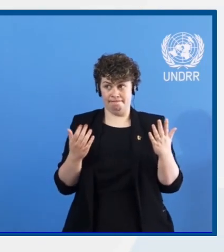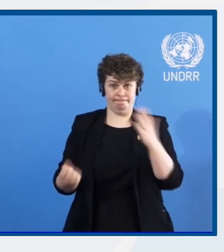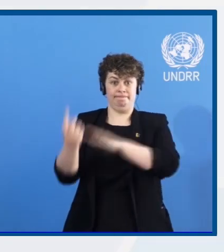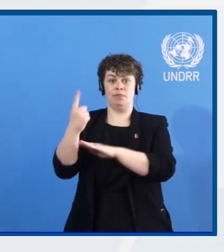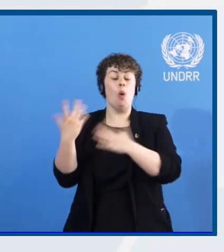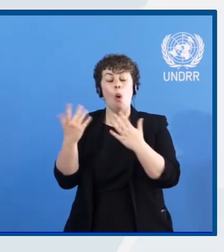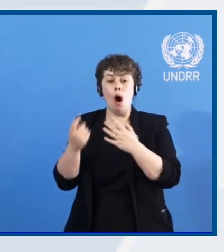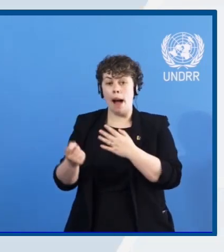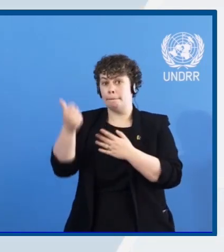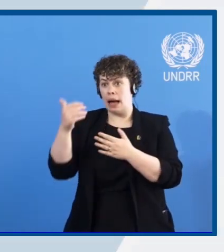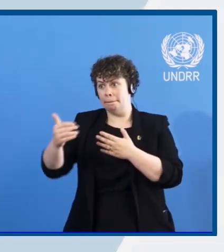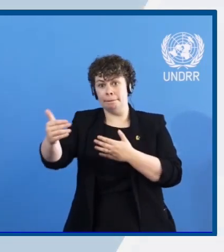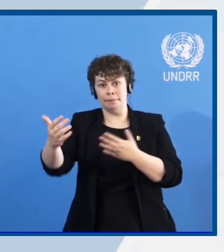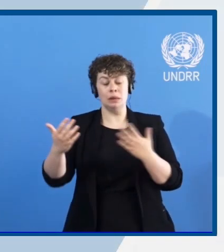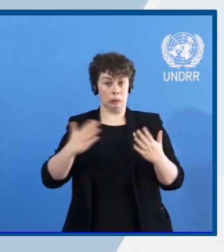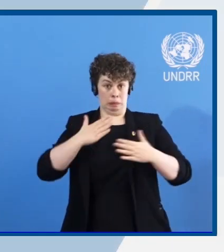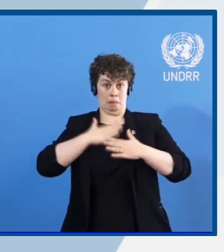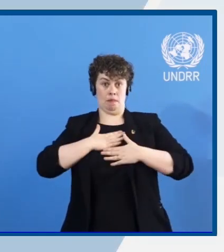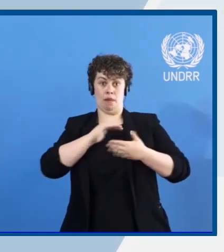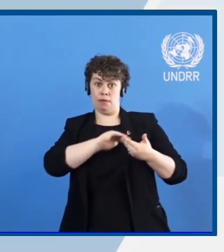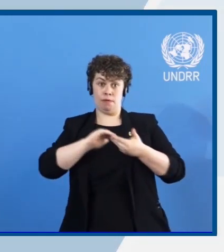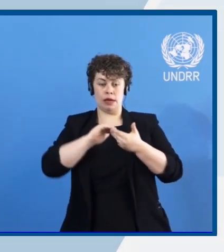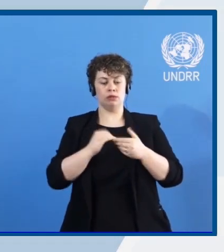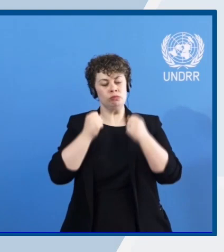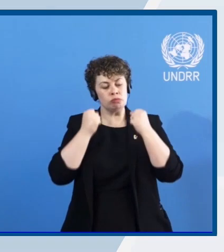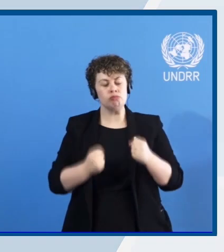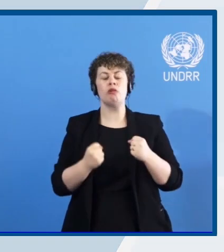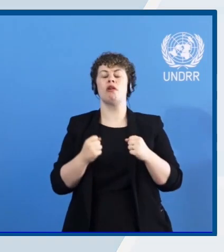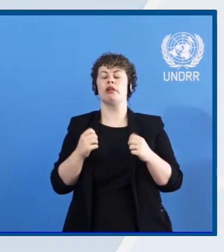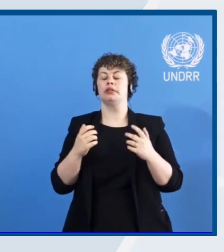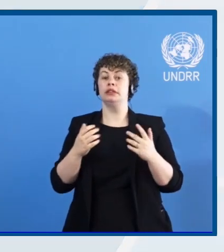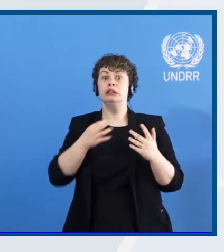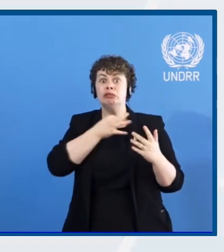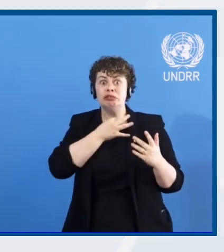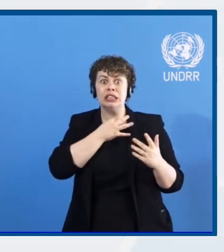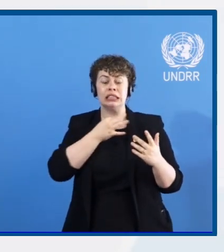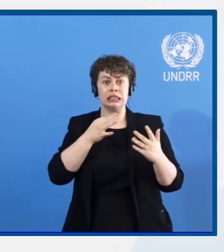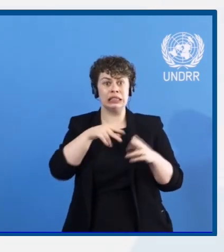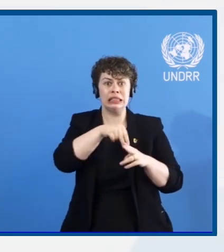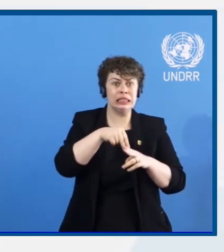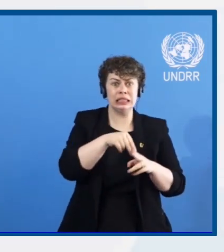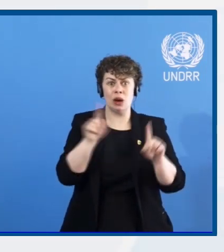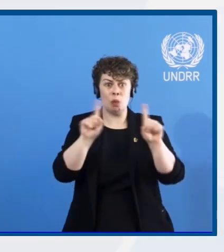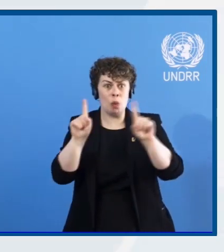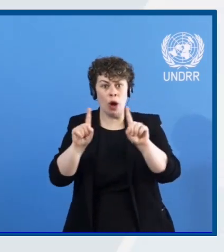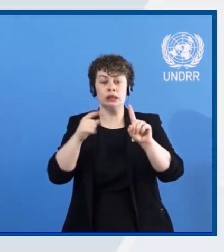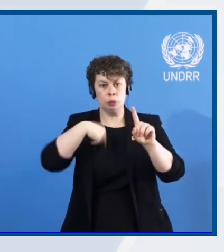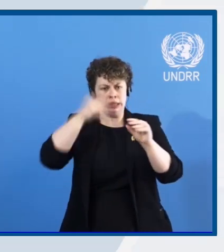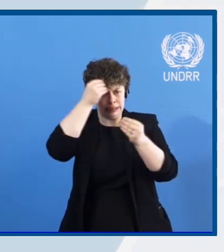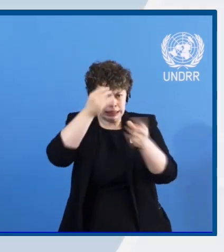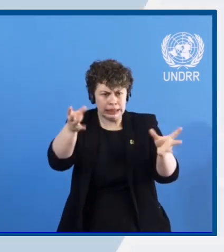riesgo, lo vendemos a quienes son los actores de la actividad